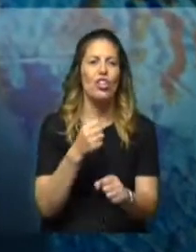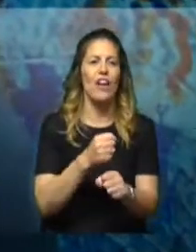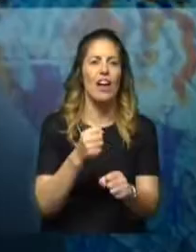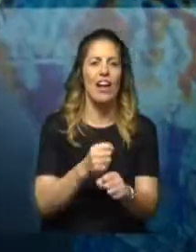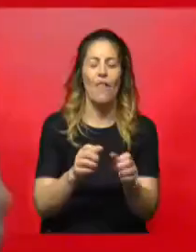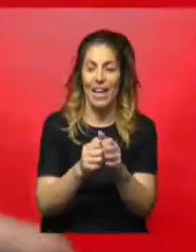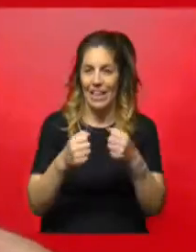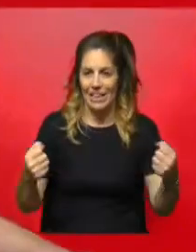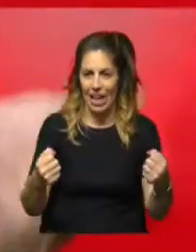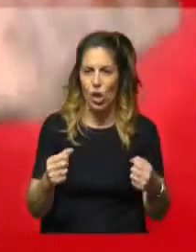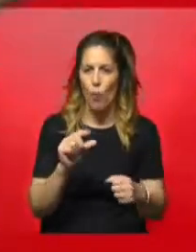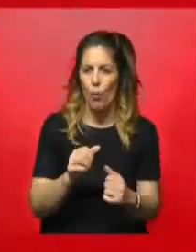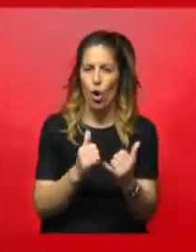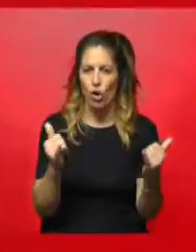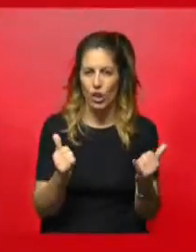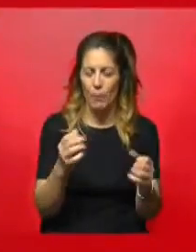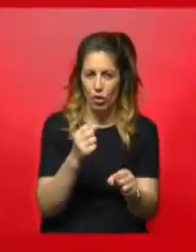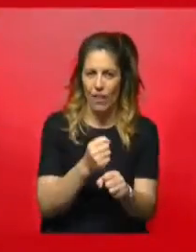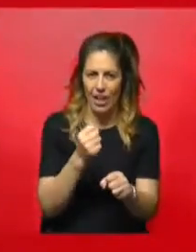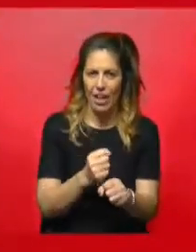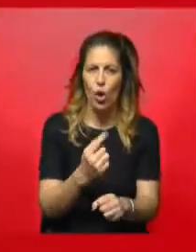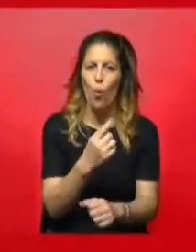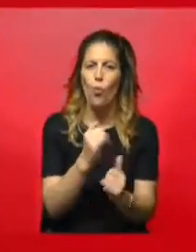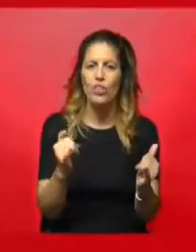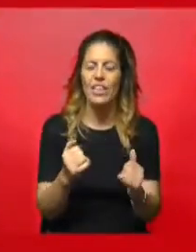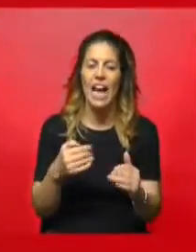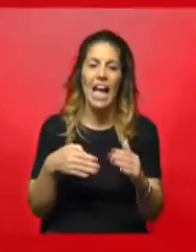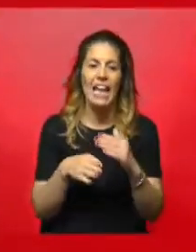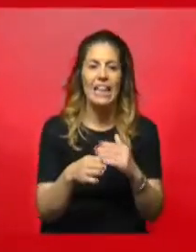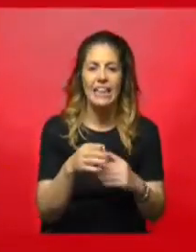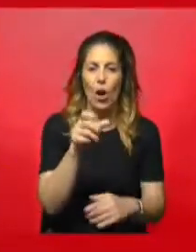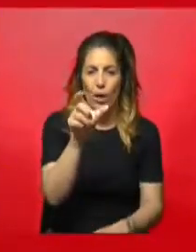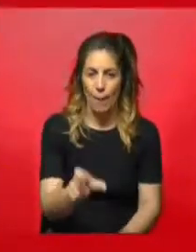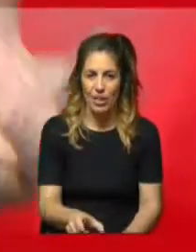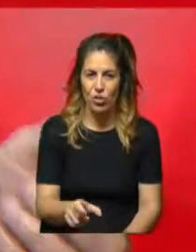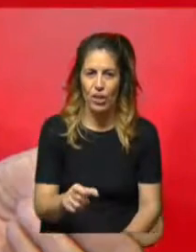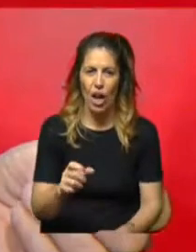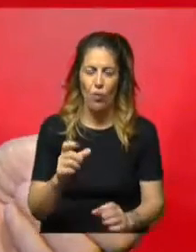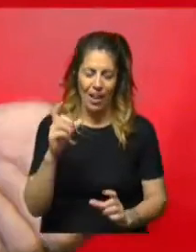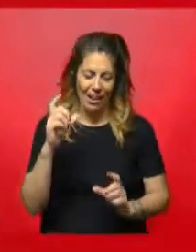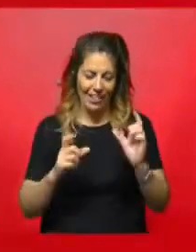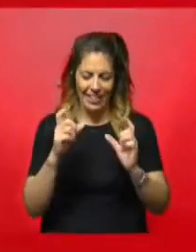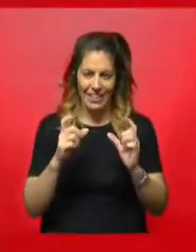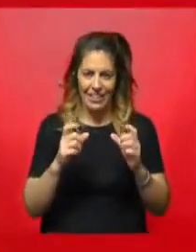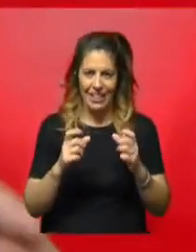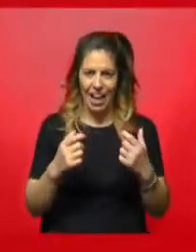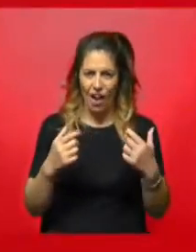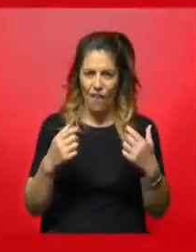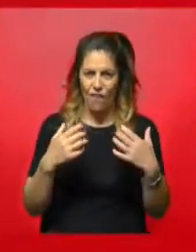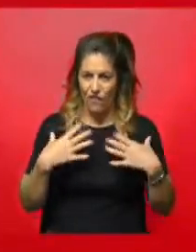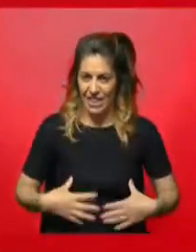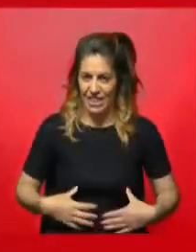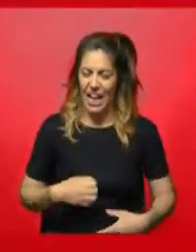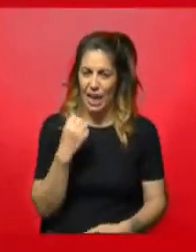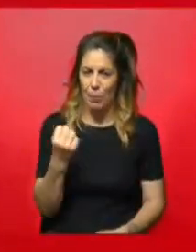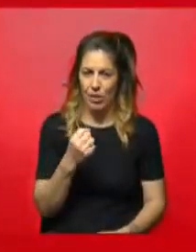hacía poco tiempo estaba trabajando y un día entra un señor con algunas características físicas muy importantes un periodista que hoy